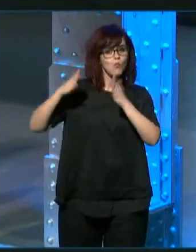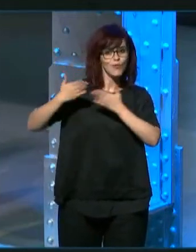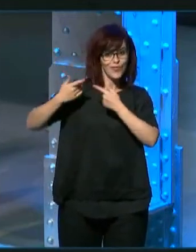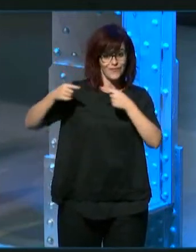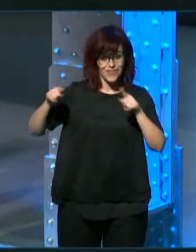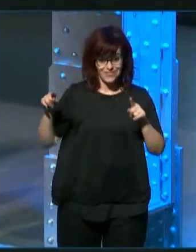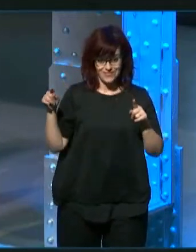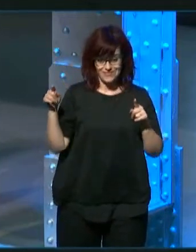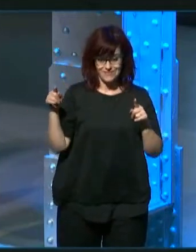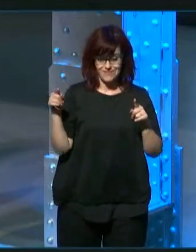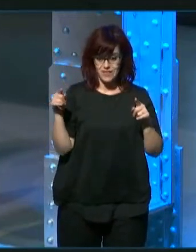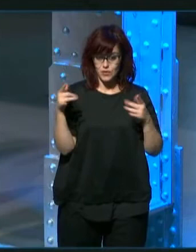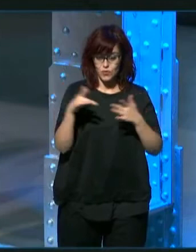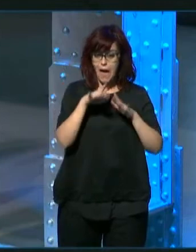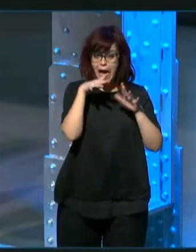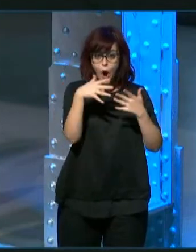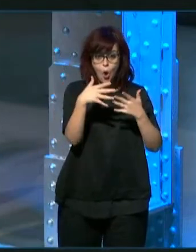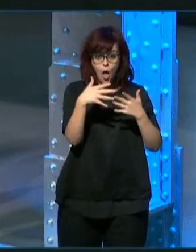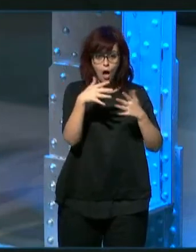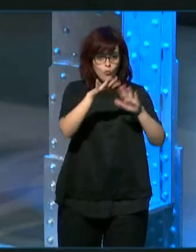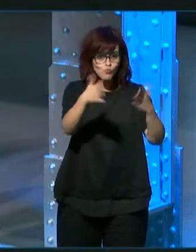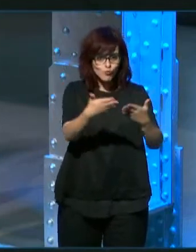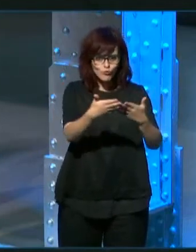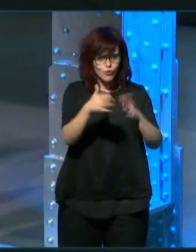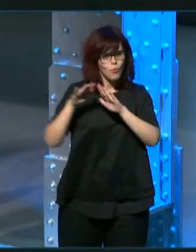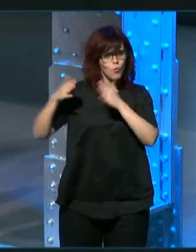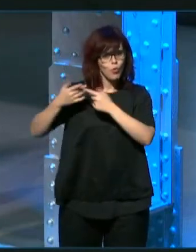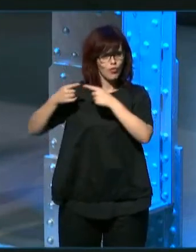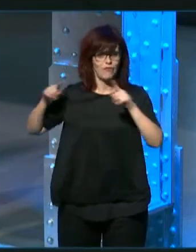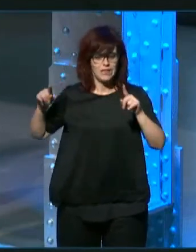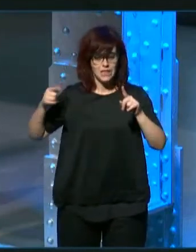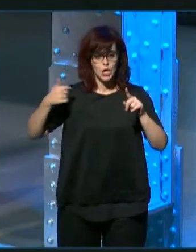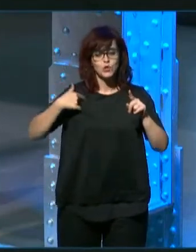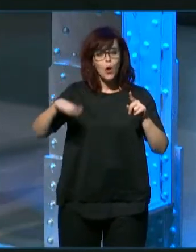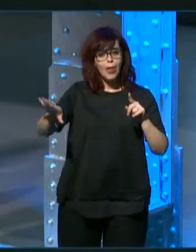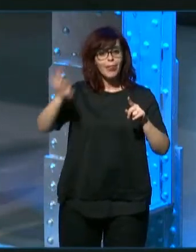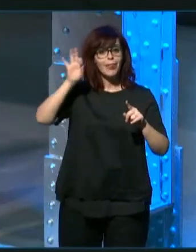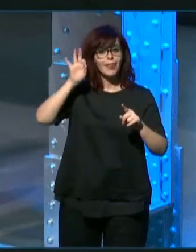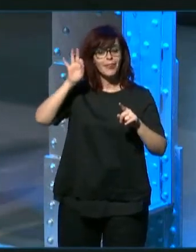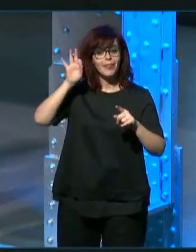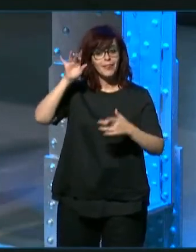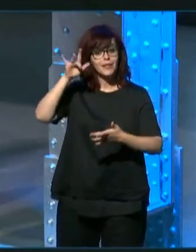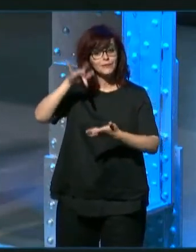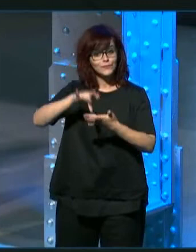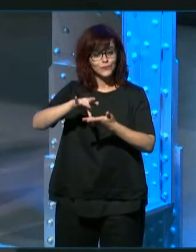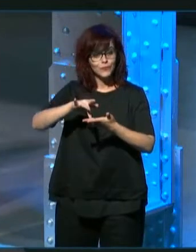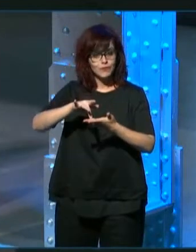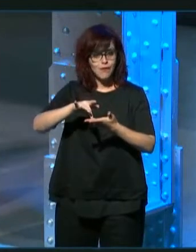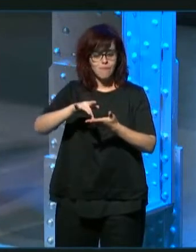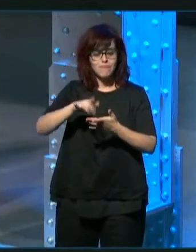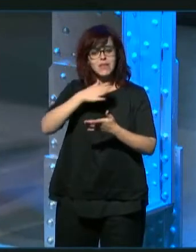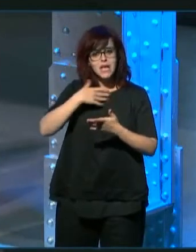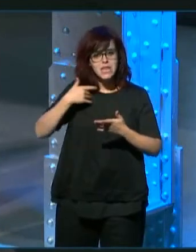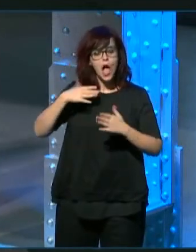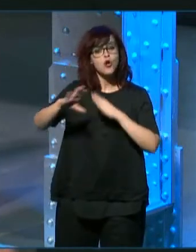diferente al mundo en el que nos encontramos ahora. Cuando yo tomé la decisión de completar